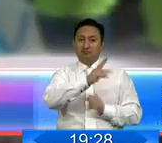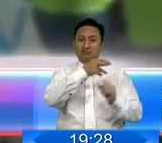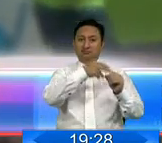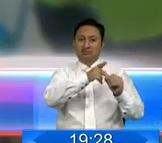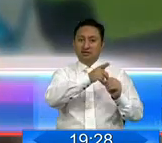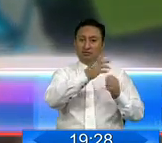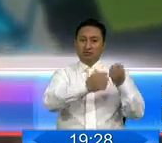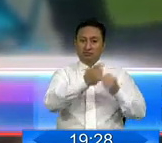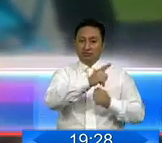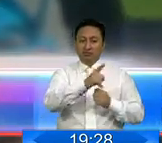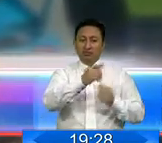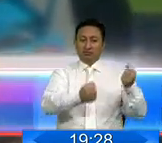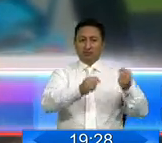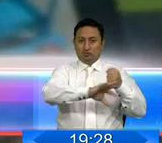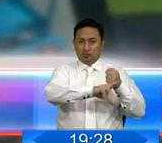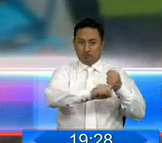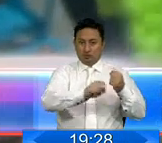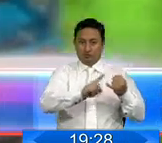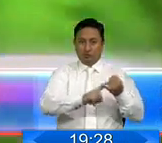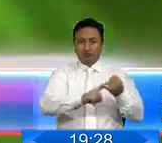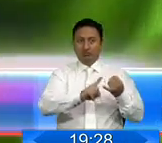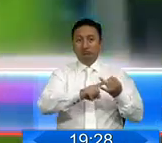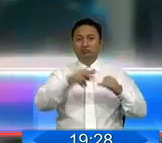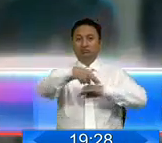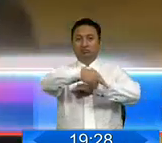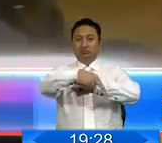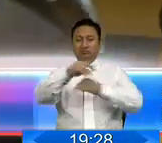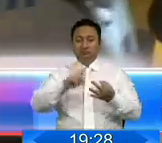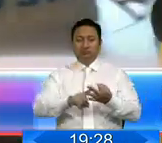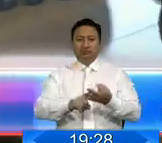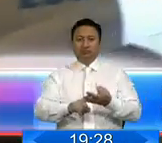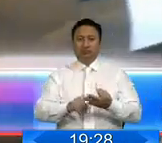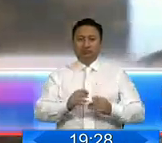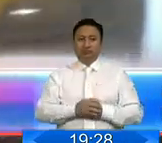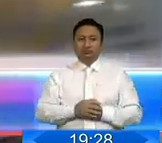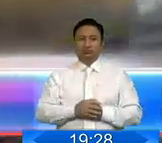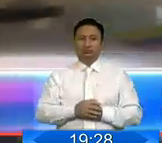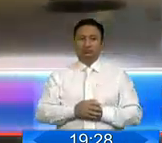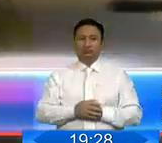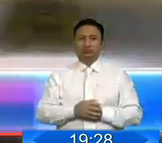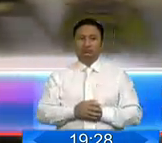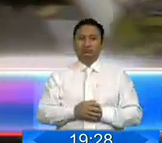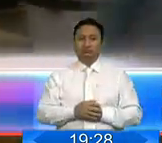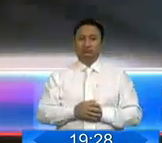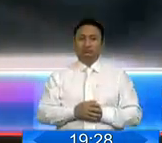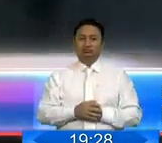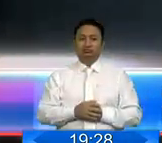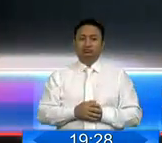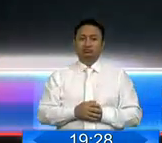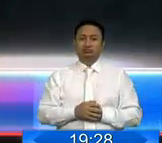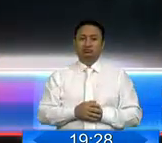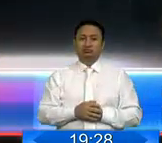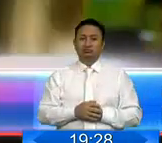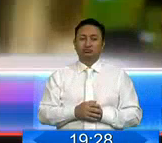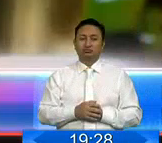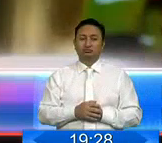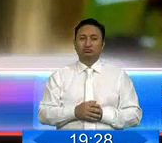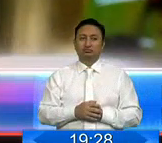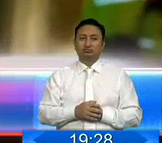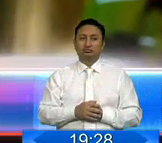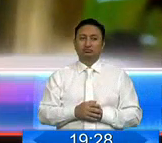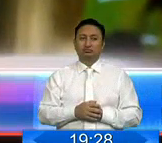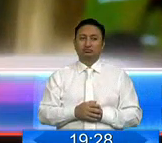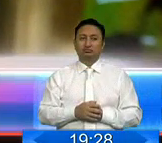en delitos como robo de vehículos, así como autopartes bajo la modalidad de estruche y extorsión y robo en ejes viales. Se ha